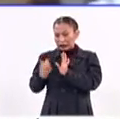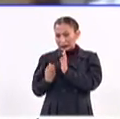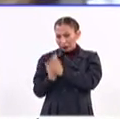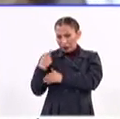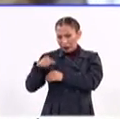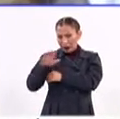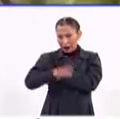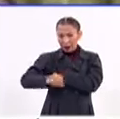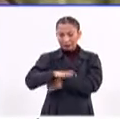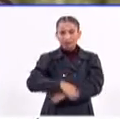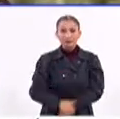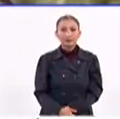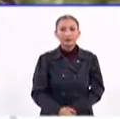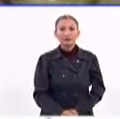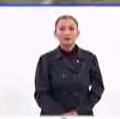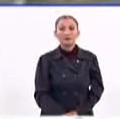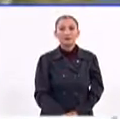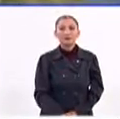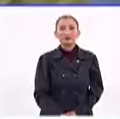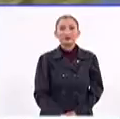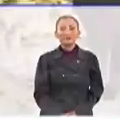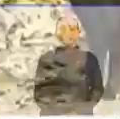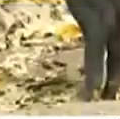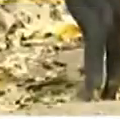en esta disciplina.